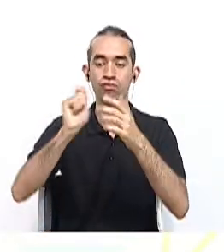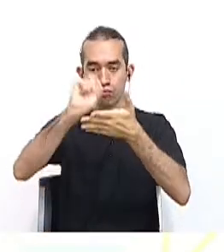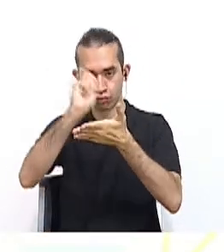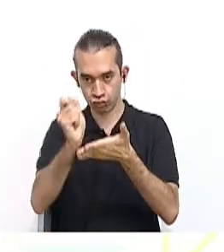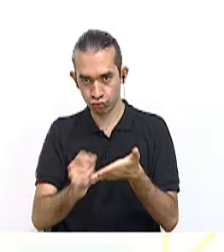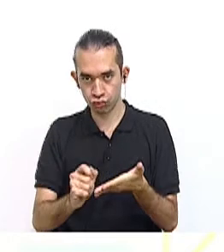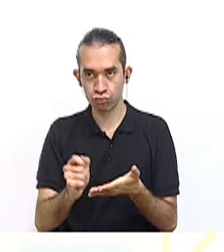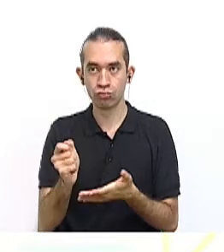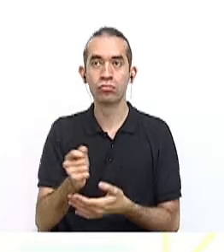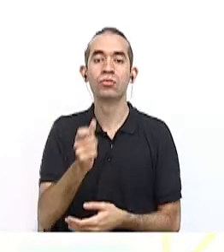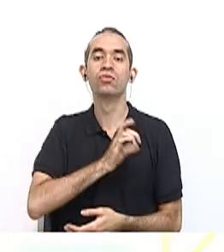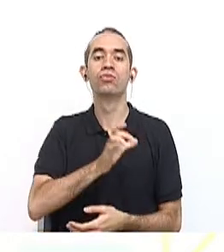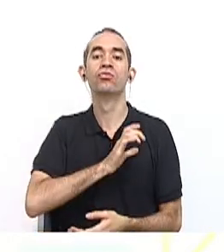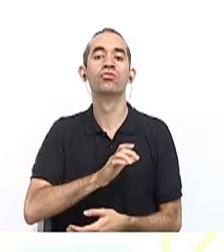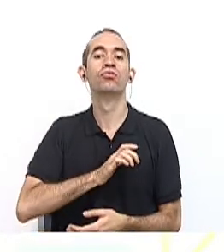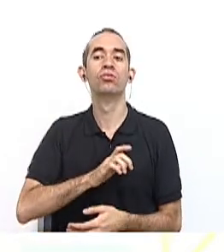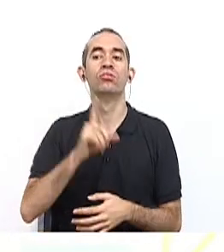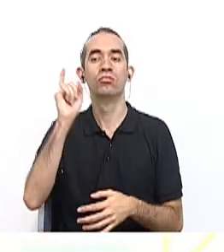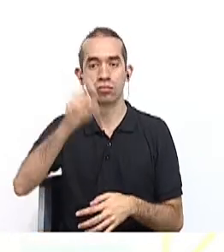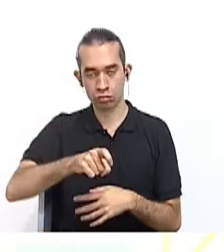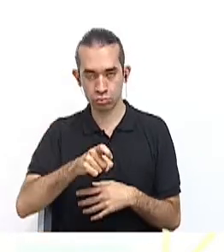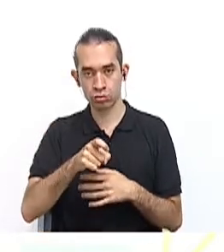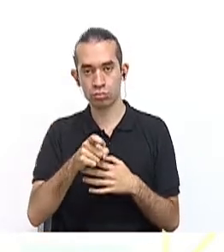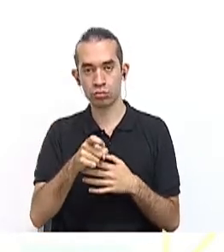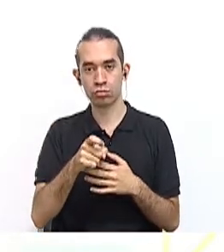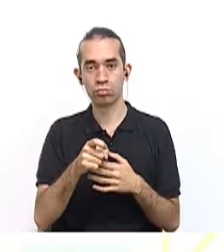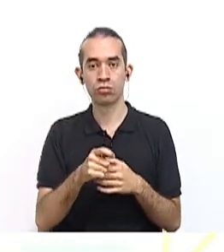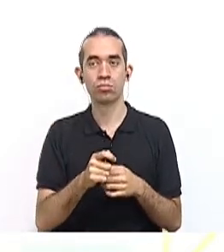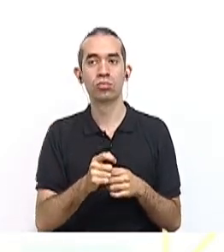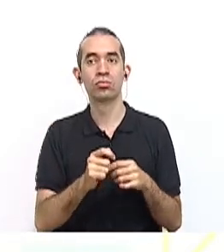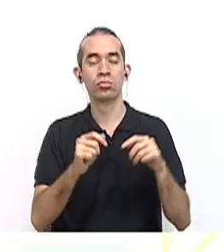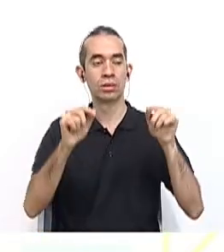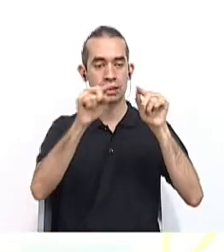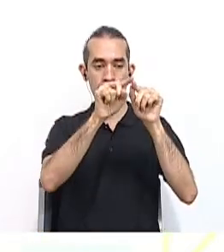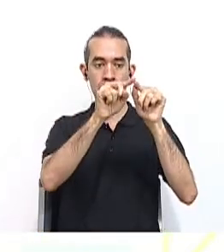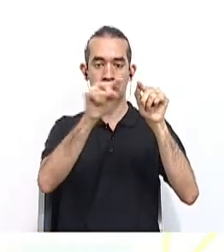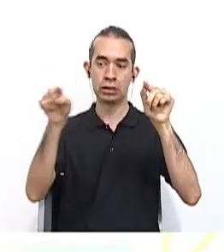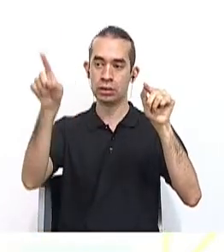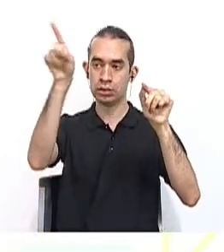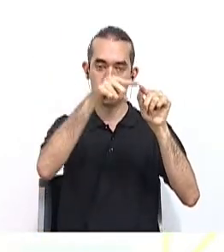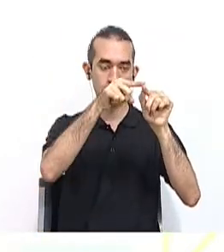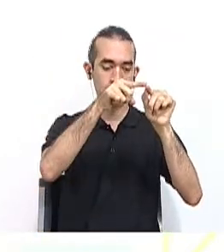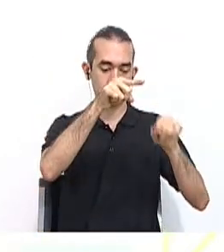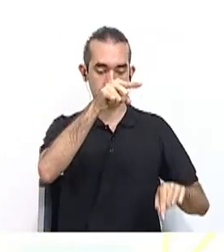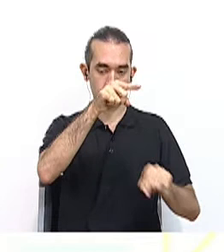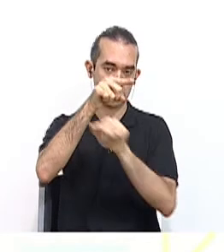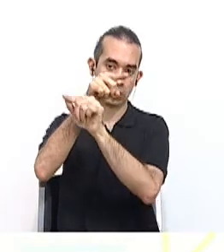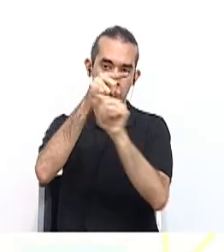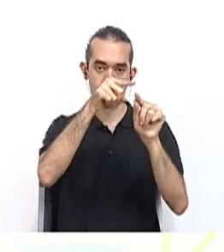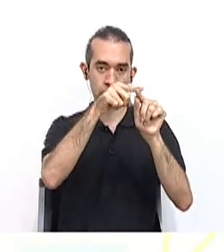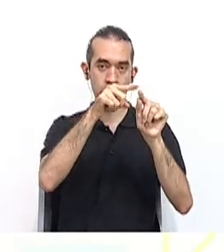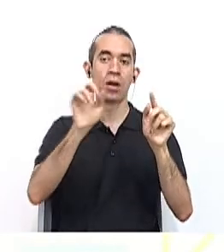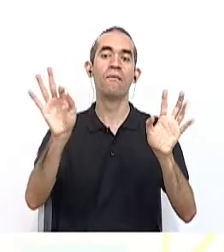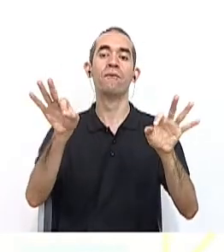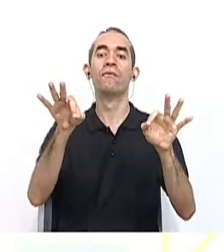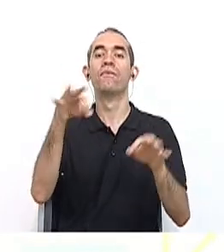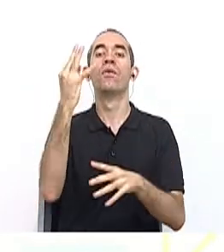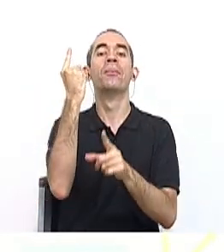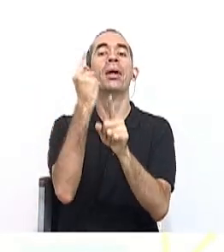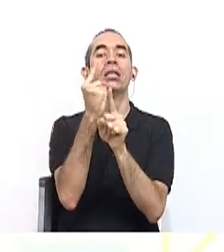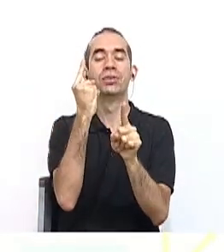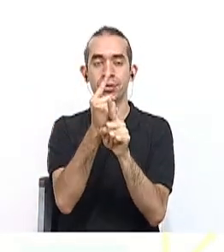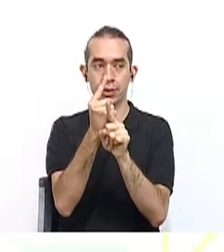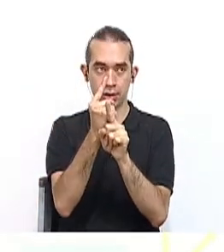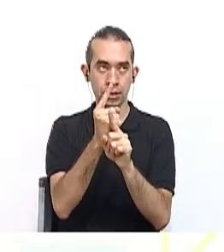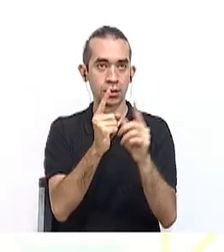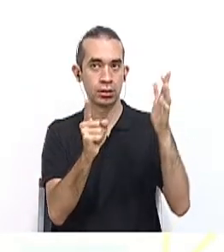qué condiciones van a tener que tener los triángulos para que el tablero quede correctamente y paralelo